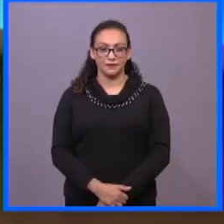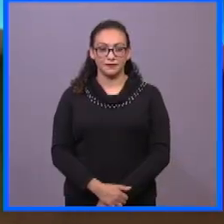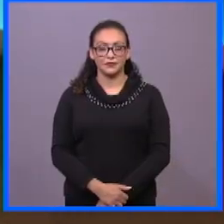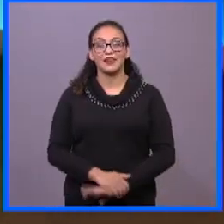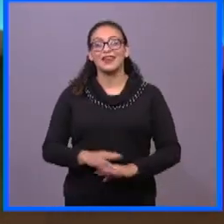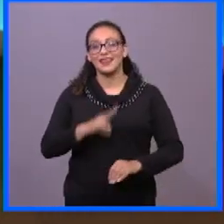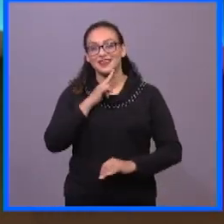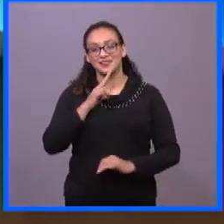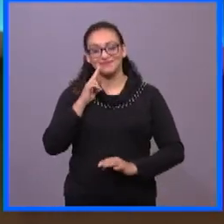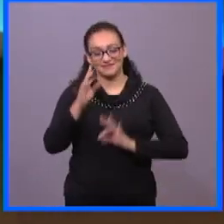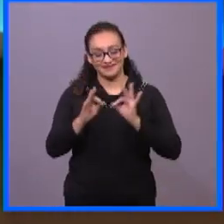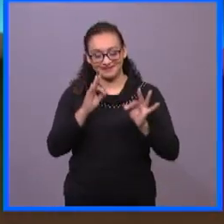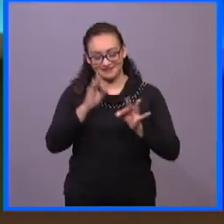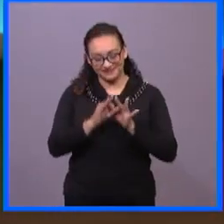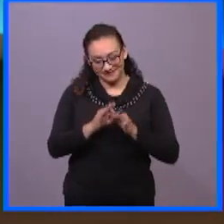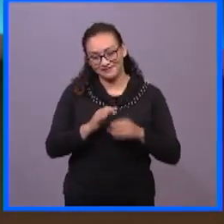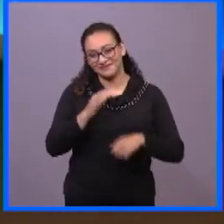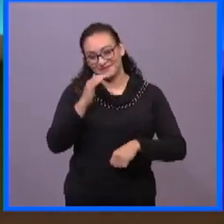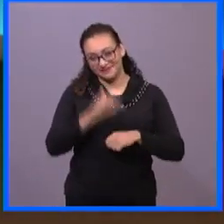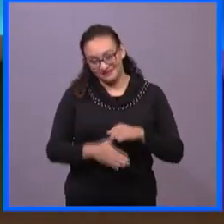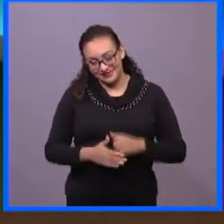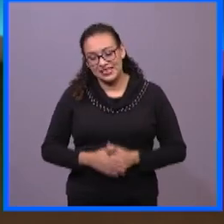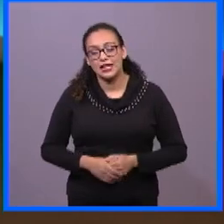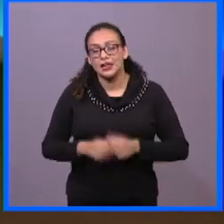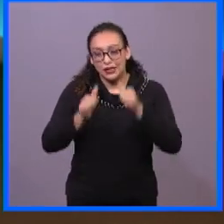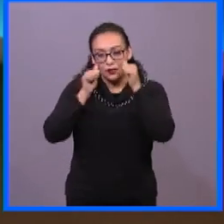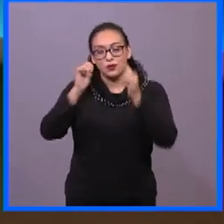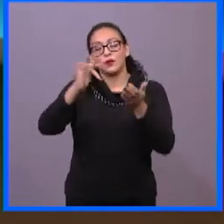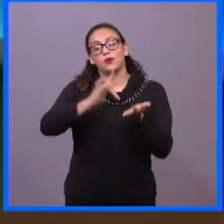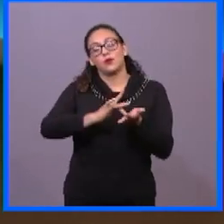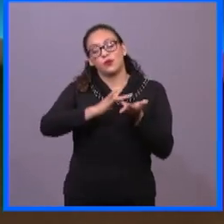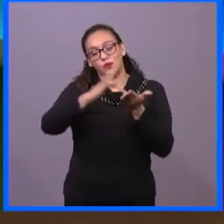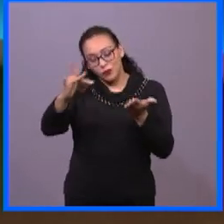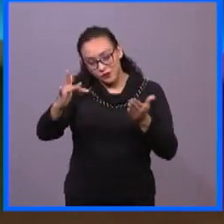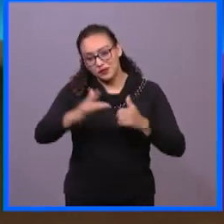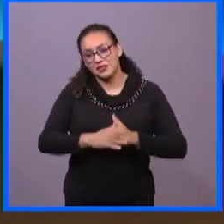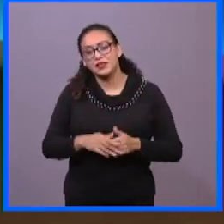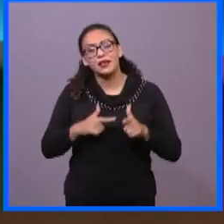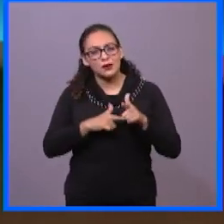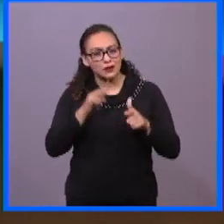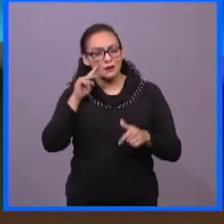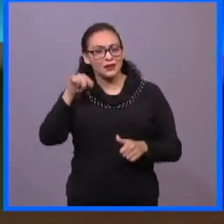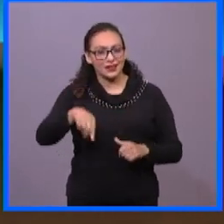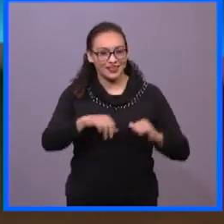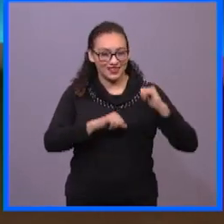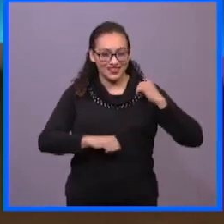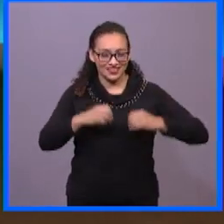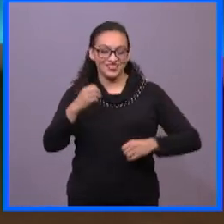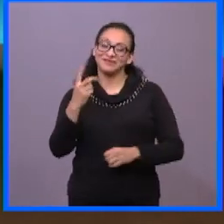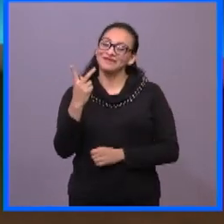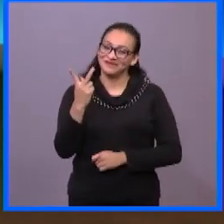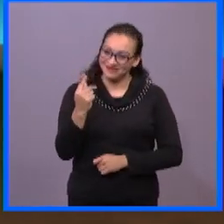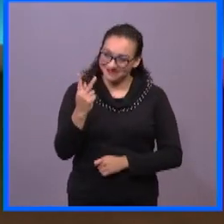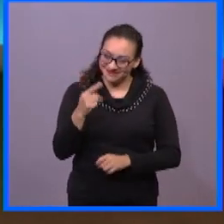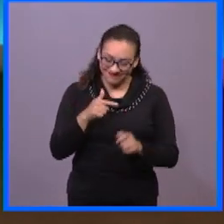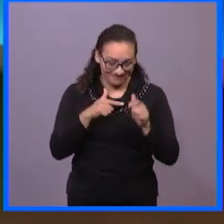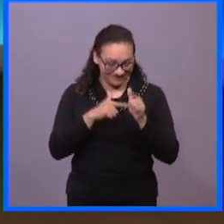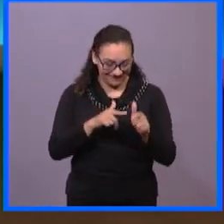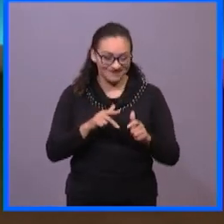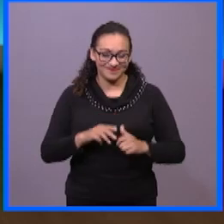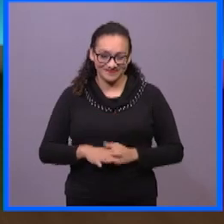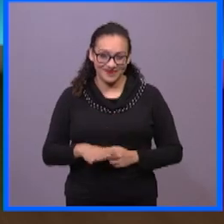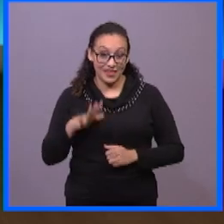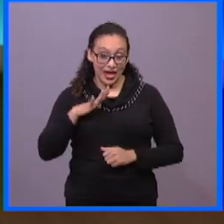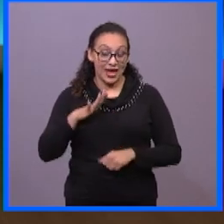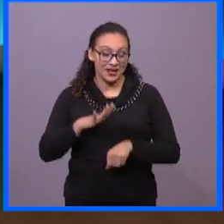Es así como llegamos al final de este semanario judicial, como siempre agradeciendo su compañía e invitándole a mantenerse aquí en la señal del canal